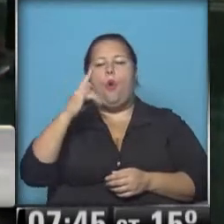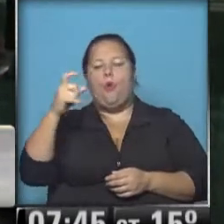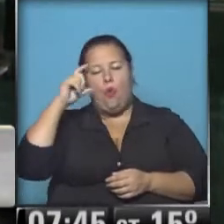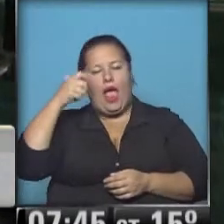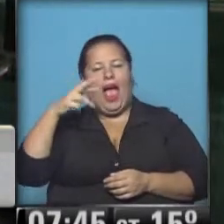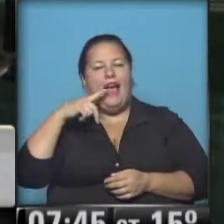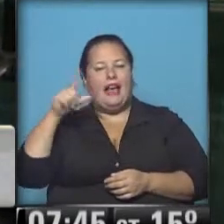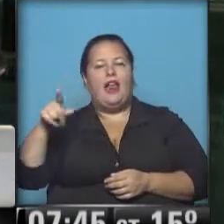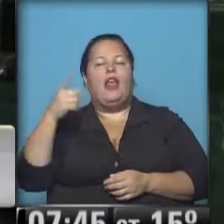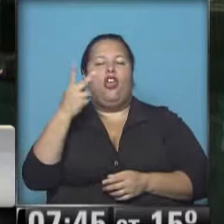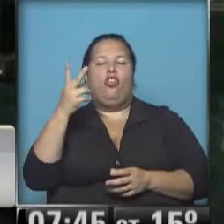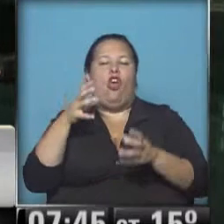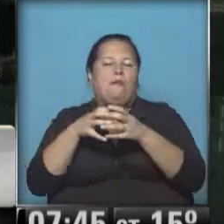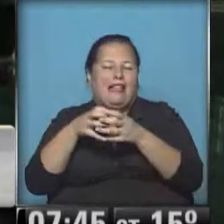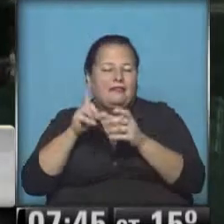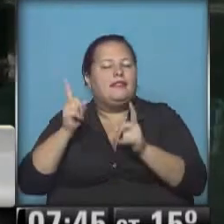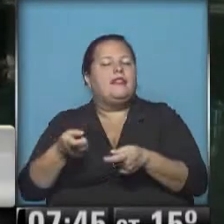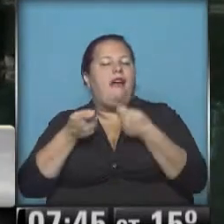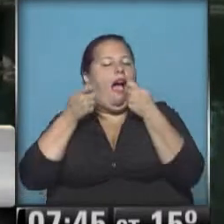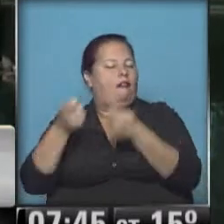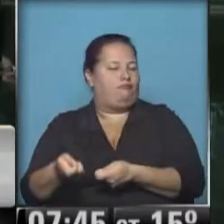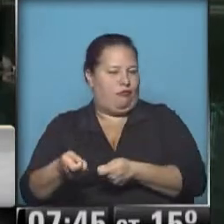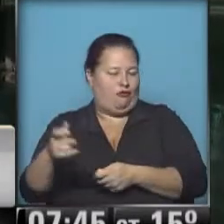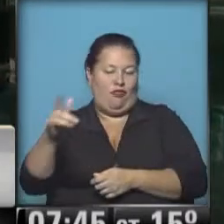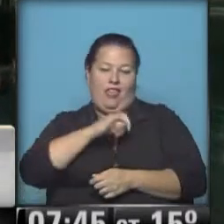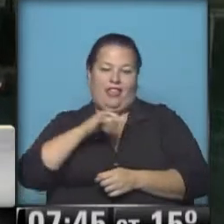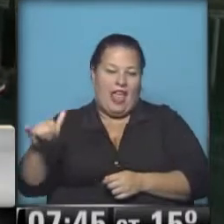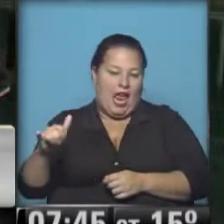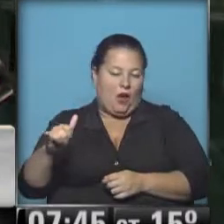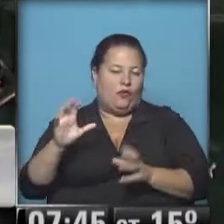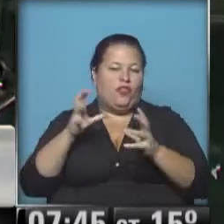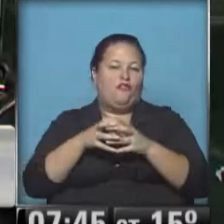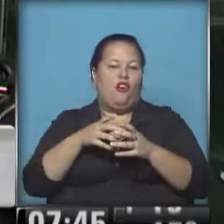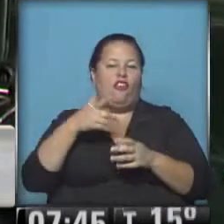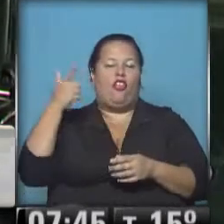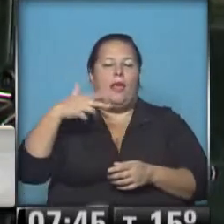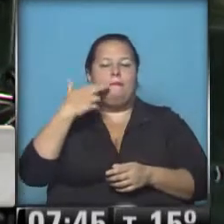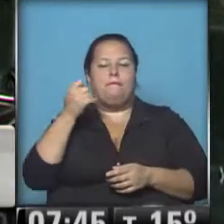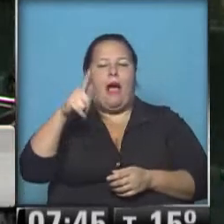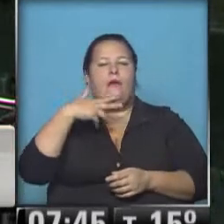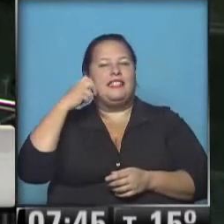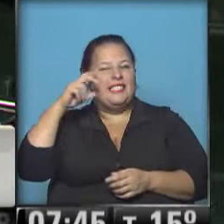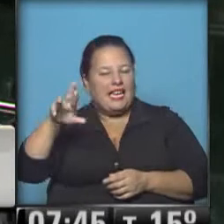dos de los fondos más chicos pero que siempre acompañen las denuncias del fondo o paul singer